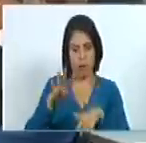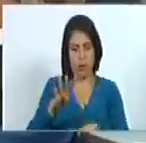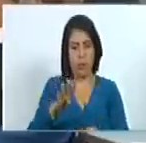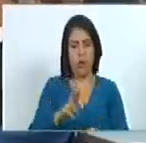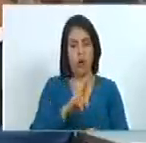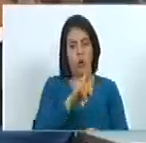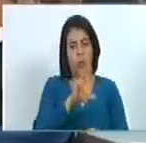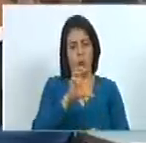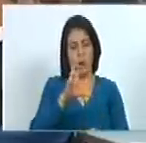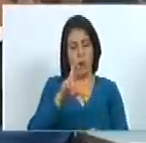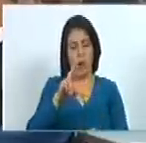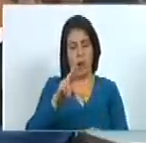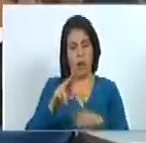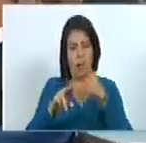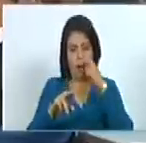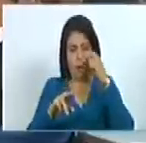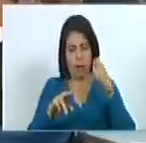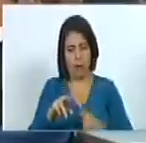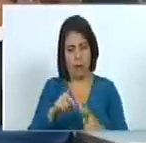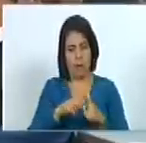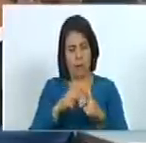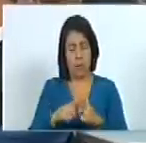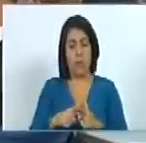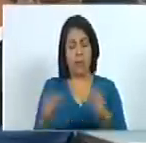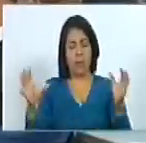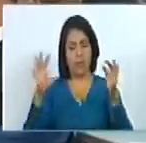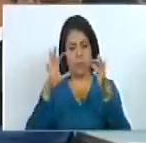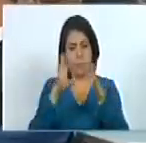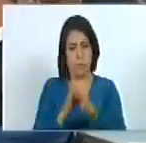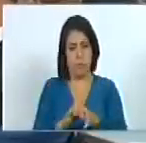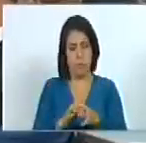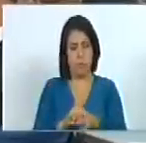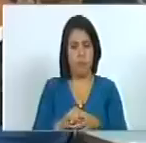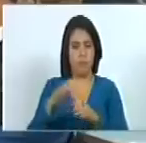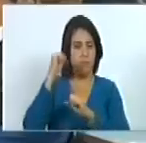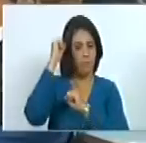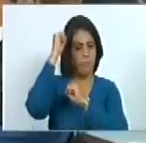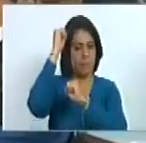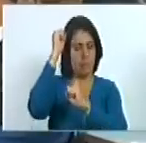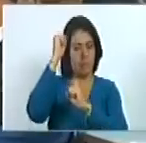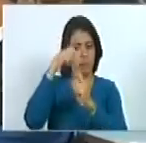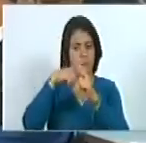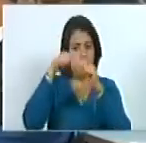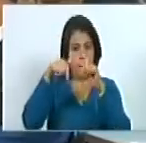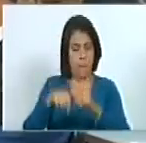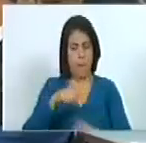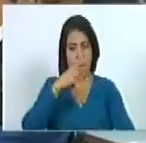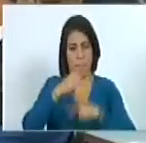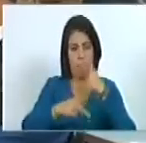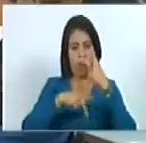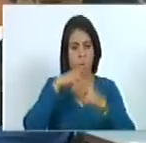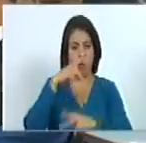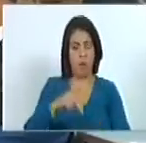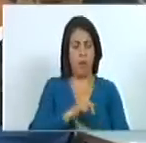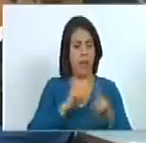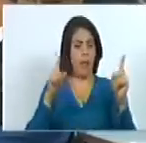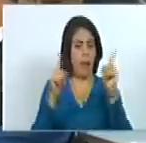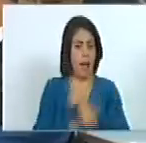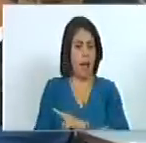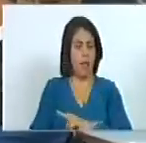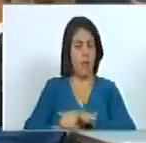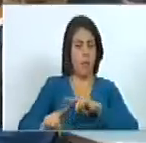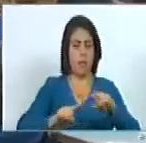Ucrania. Ahí todos los elementos se conjugaron para darle la victoria a estas políticas de cambio de